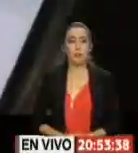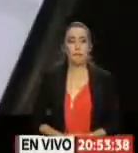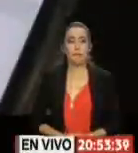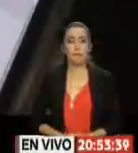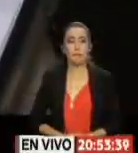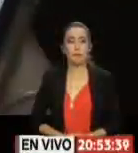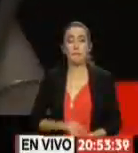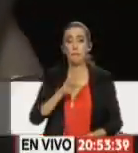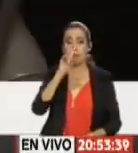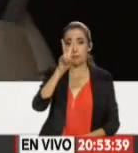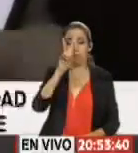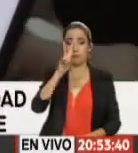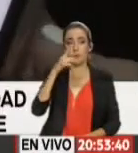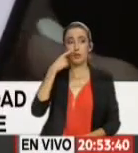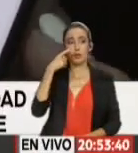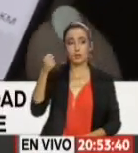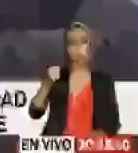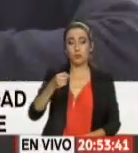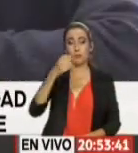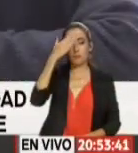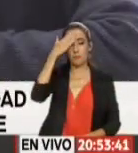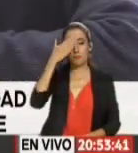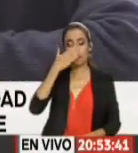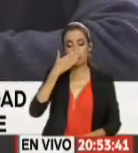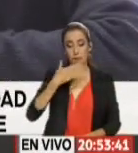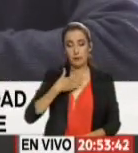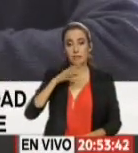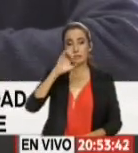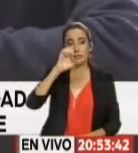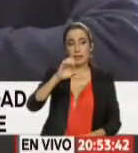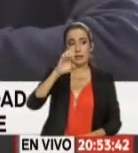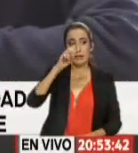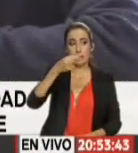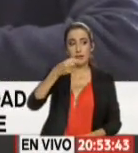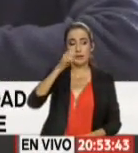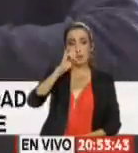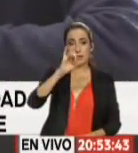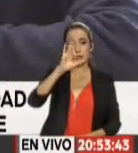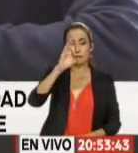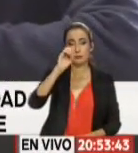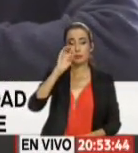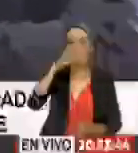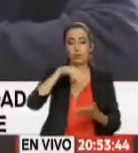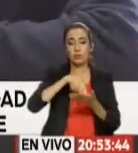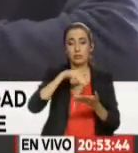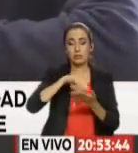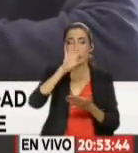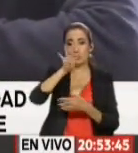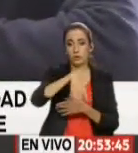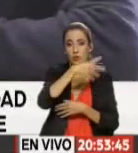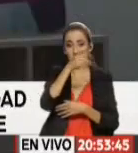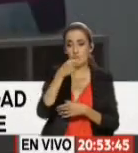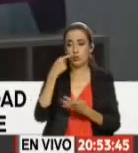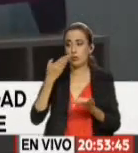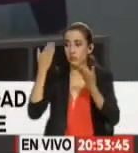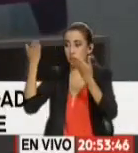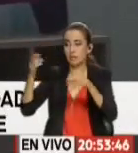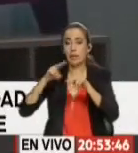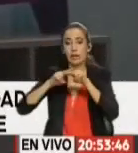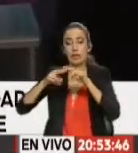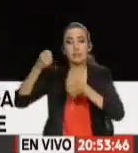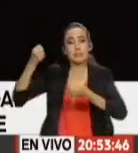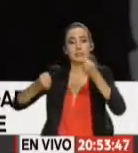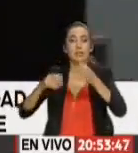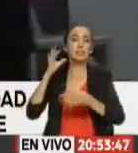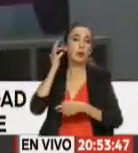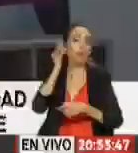Y dos hombres egipcios que estudiaron en Londres regresaron a su país natal para lanzar una aplicación de taxi femenino con el